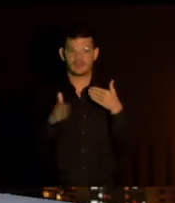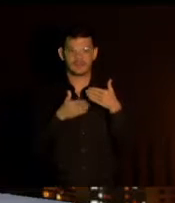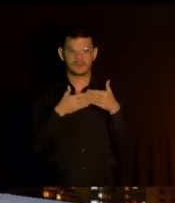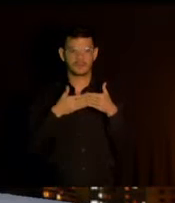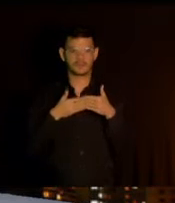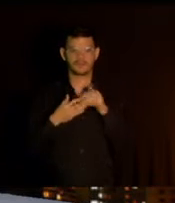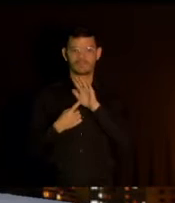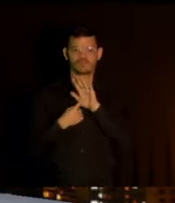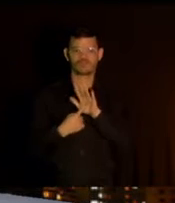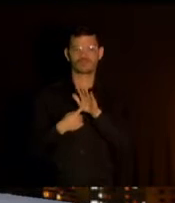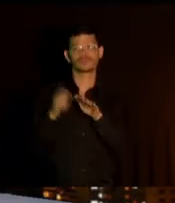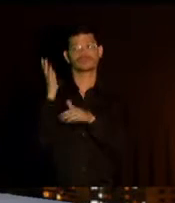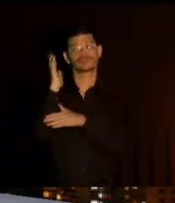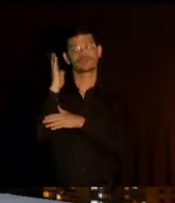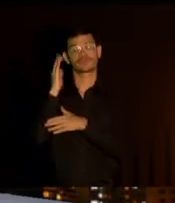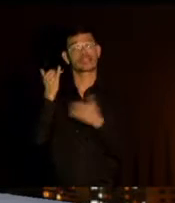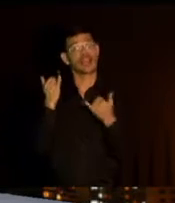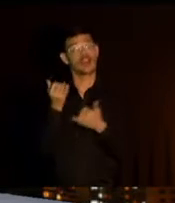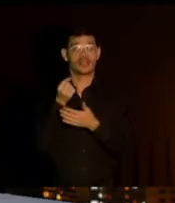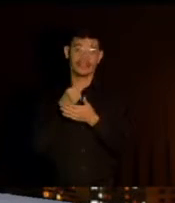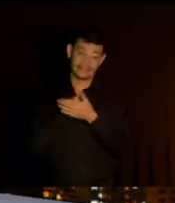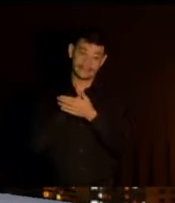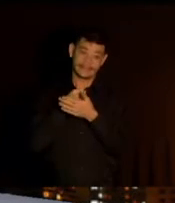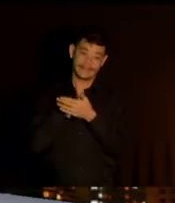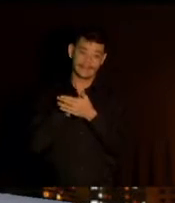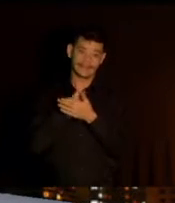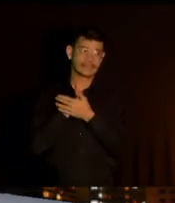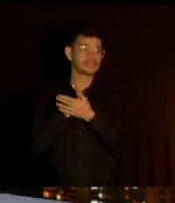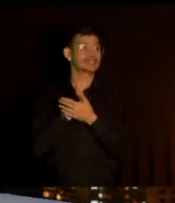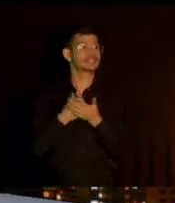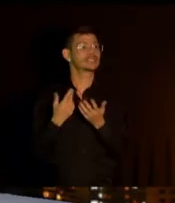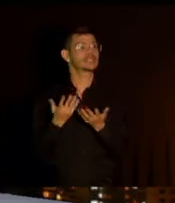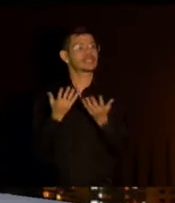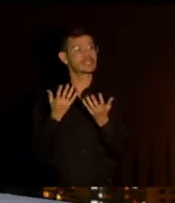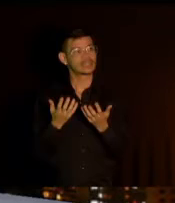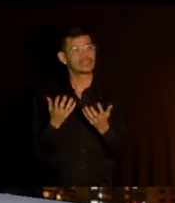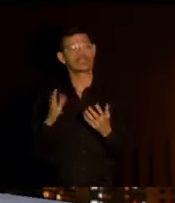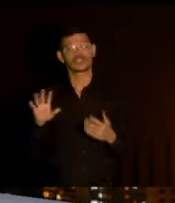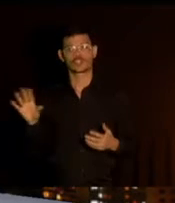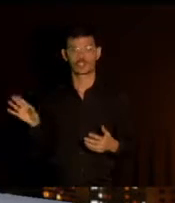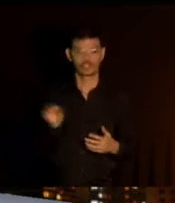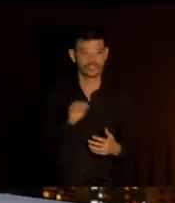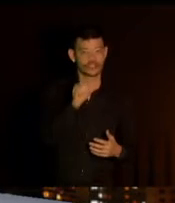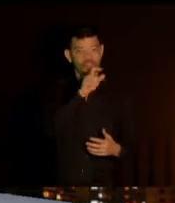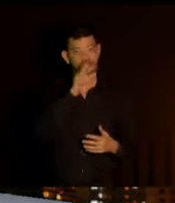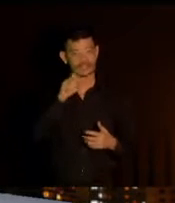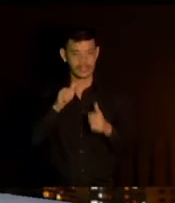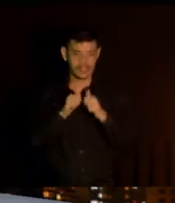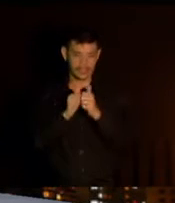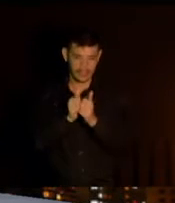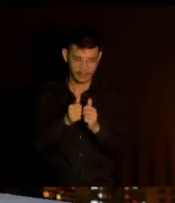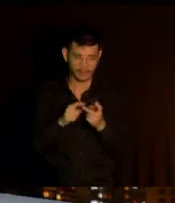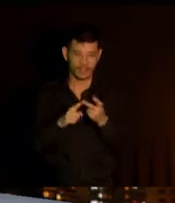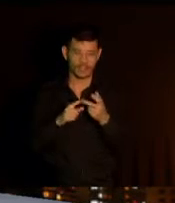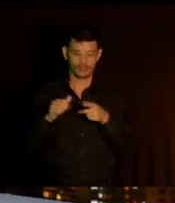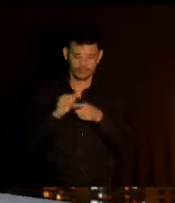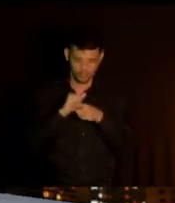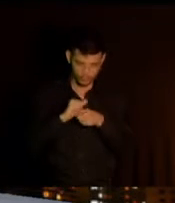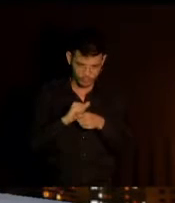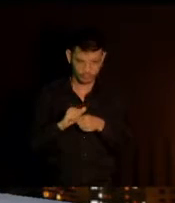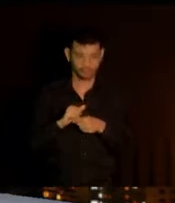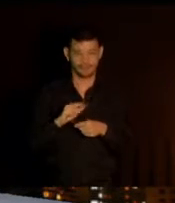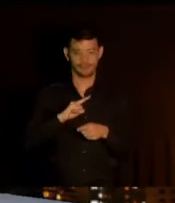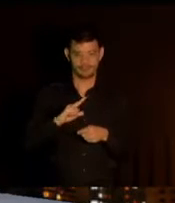hemos intentado y hemos querido que todos los deportistas, entrenadores, dirigentes, todos los seguidores del deporte paralímpico